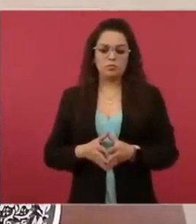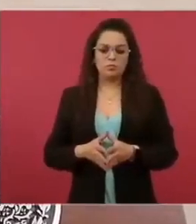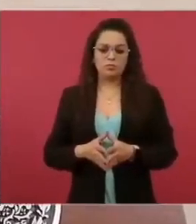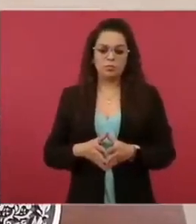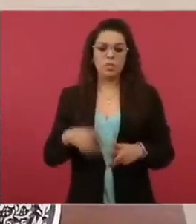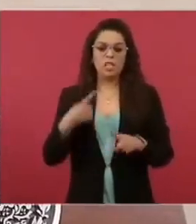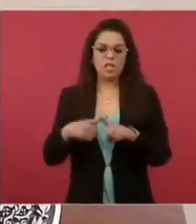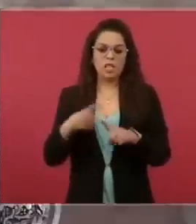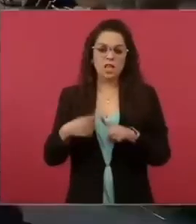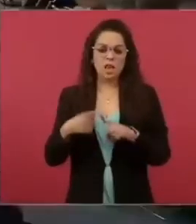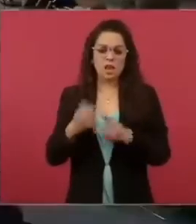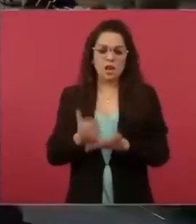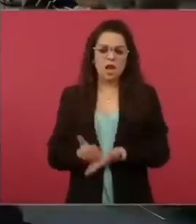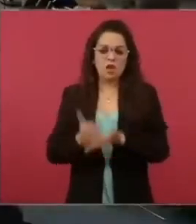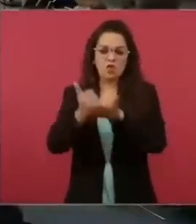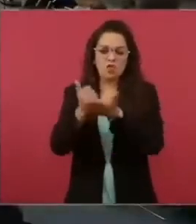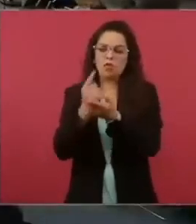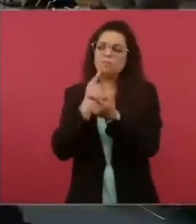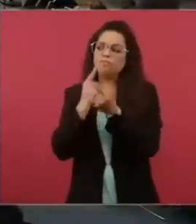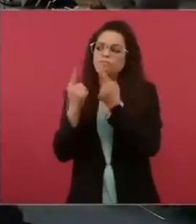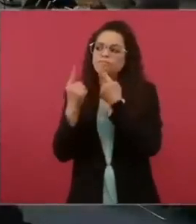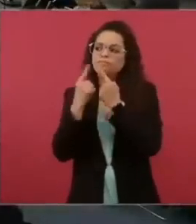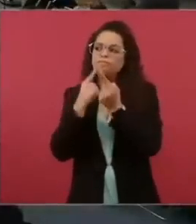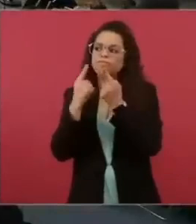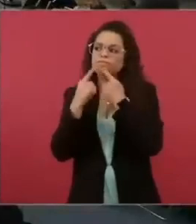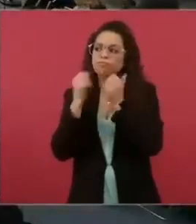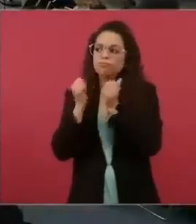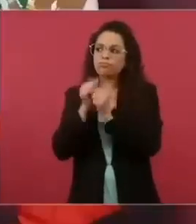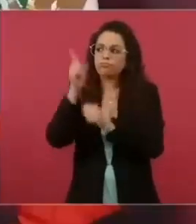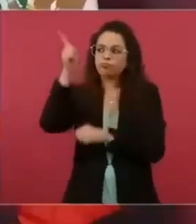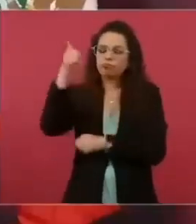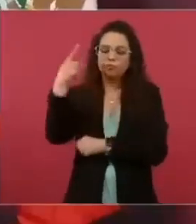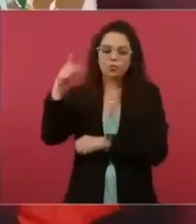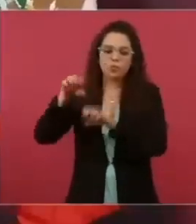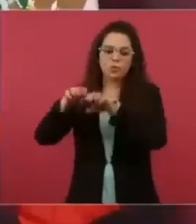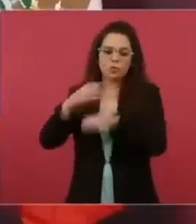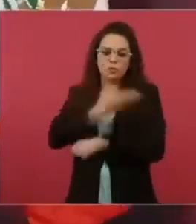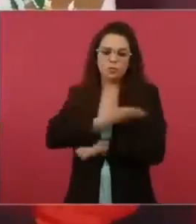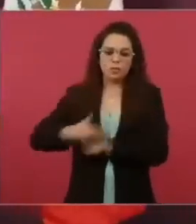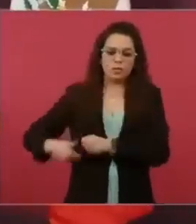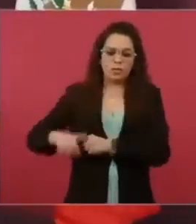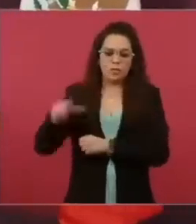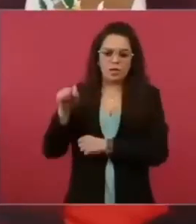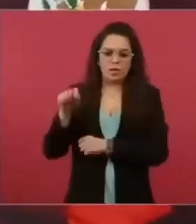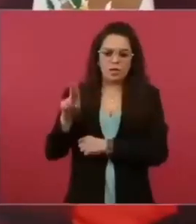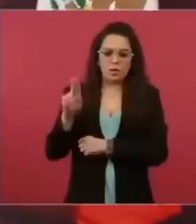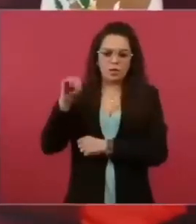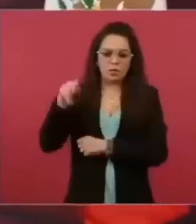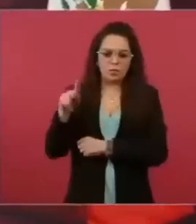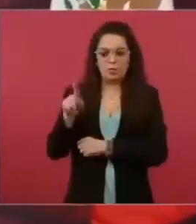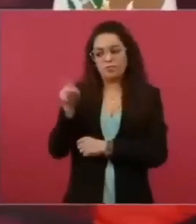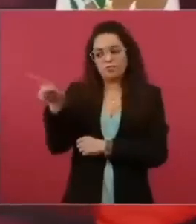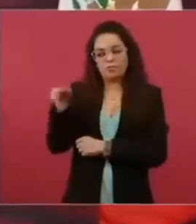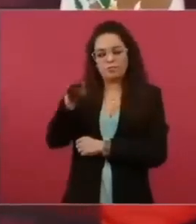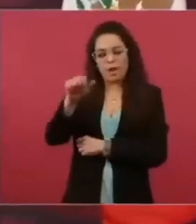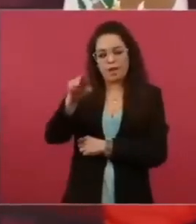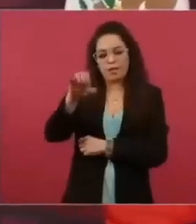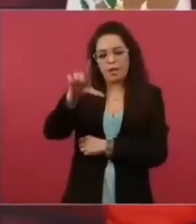fue Marcelo Ebrard. Entonces, muy buen político,